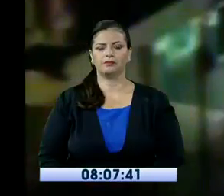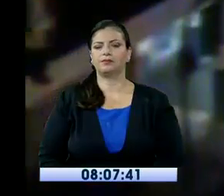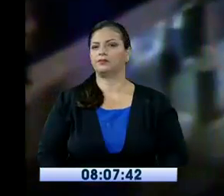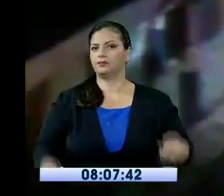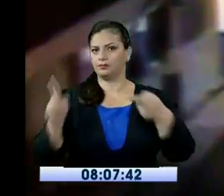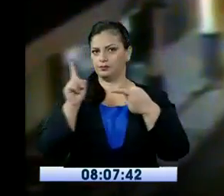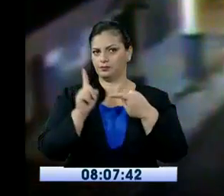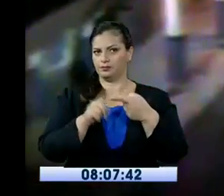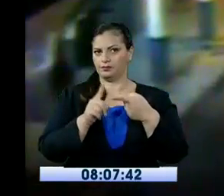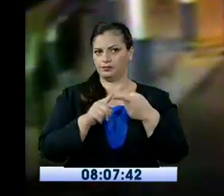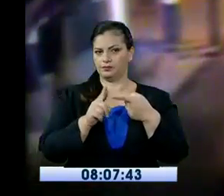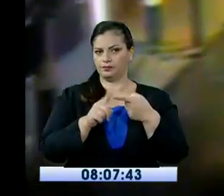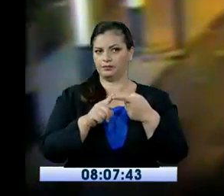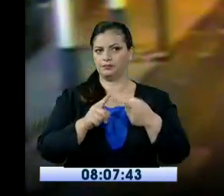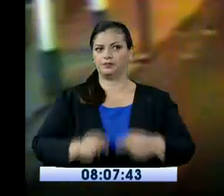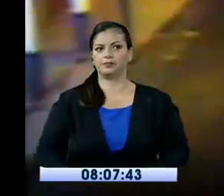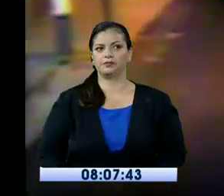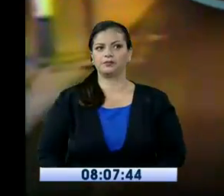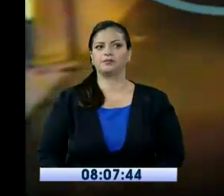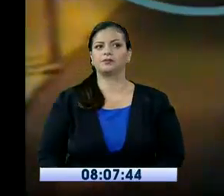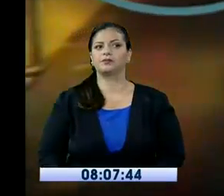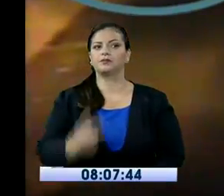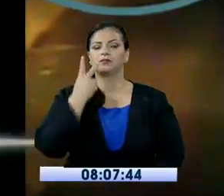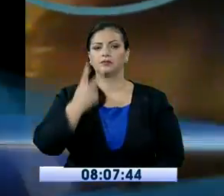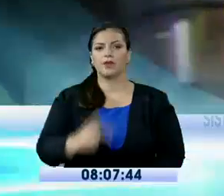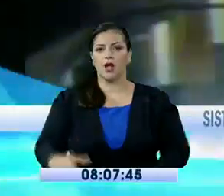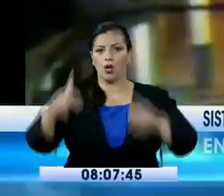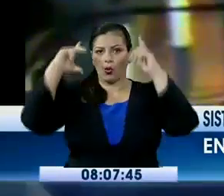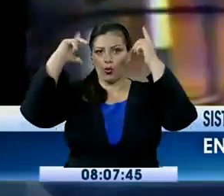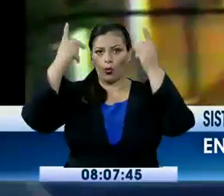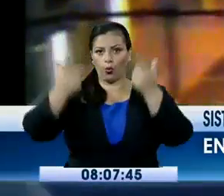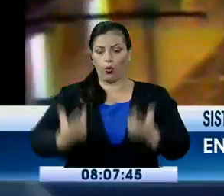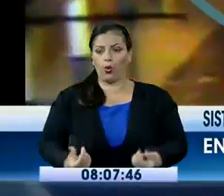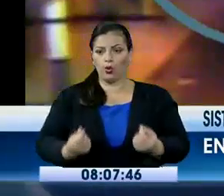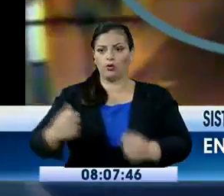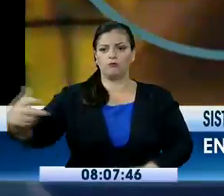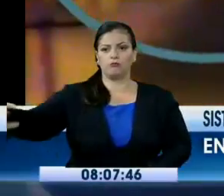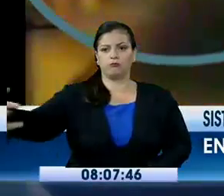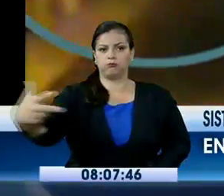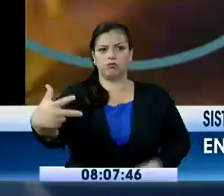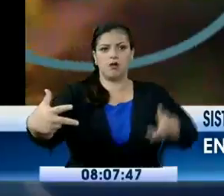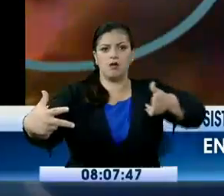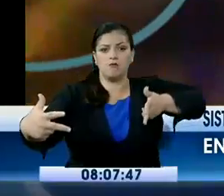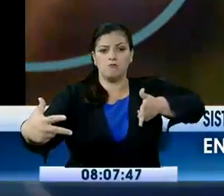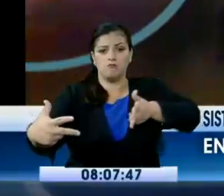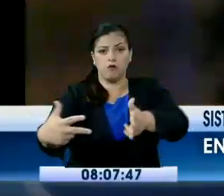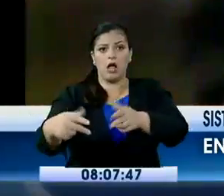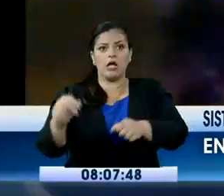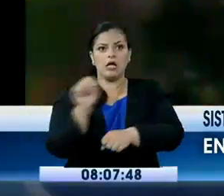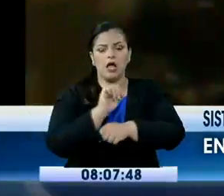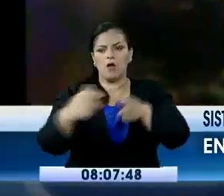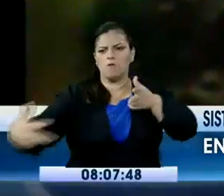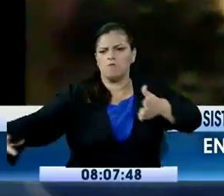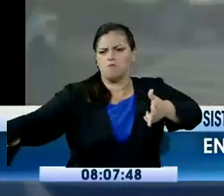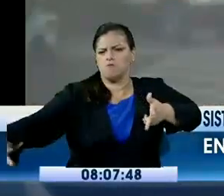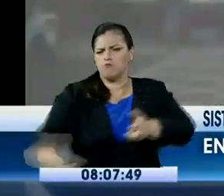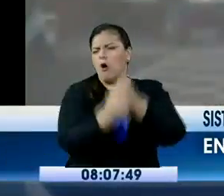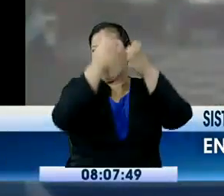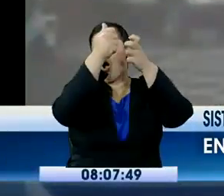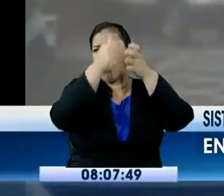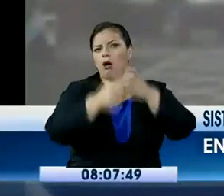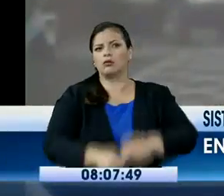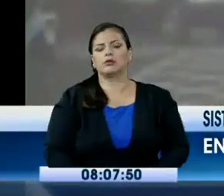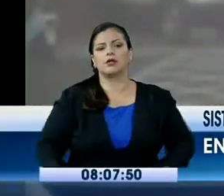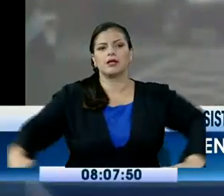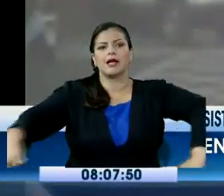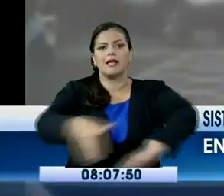Este fuerte choque entre un auto y una furgoneta se registró en la avenida Machala y 10 de agosto. Las cámaras del sistema Ojos de